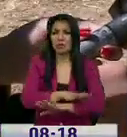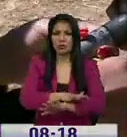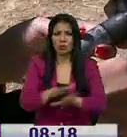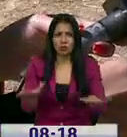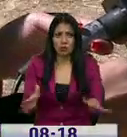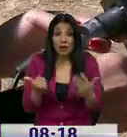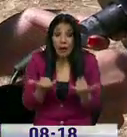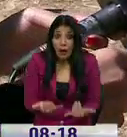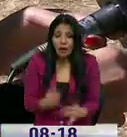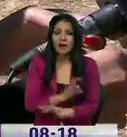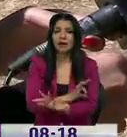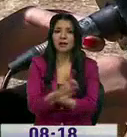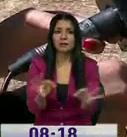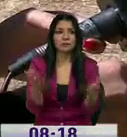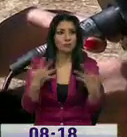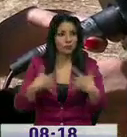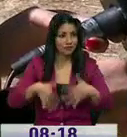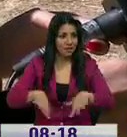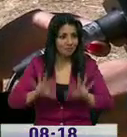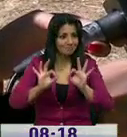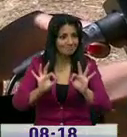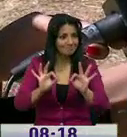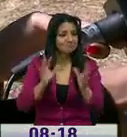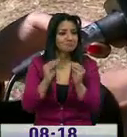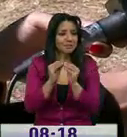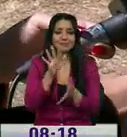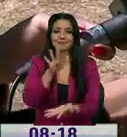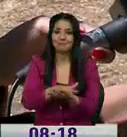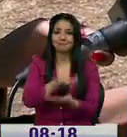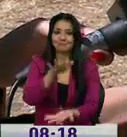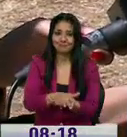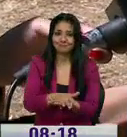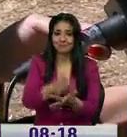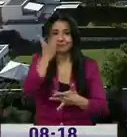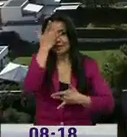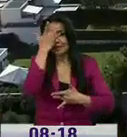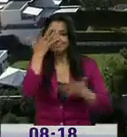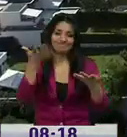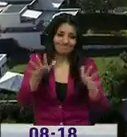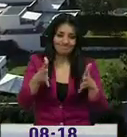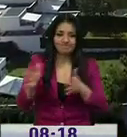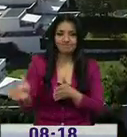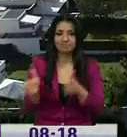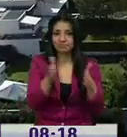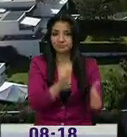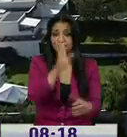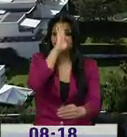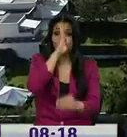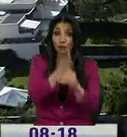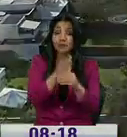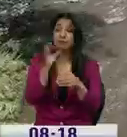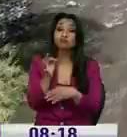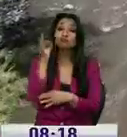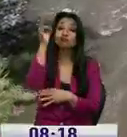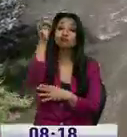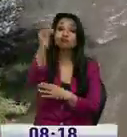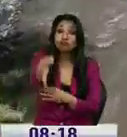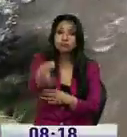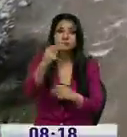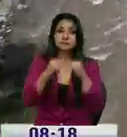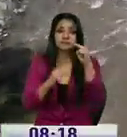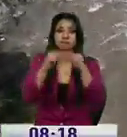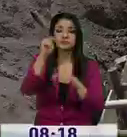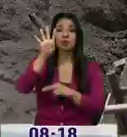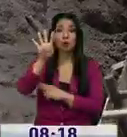haber contaminación, vamos a tener mayor tranquilidad, no va a haber enfermedades. Otro de los objetivos a largo plazo es que se construirá